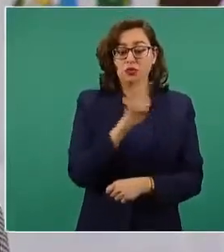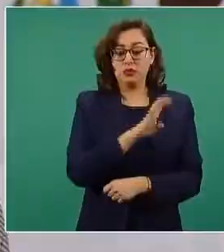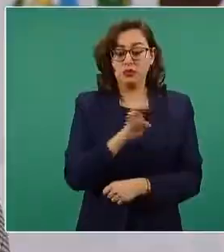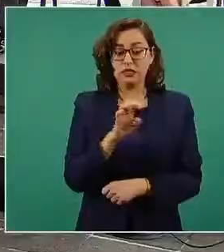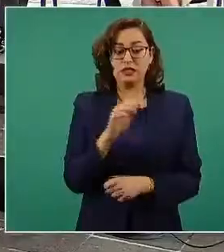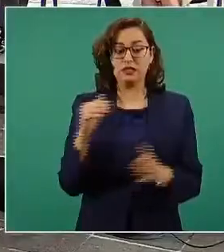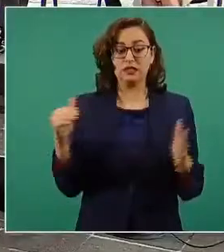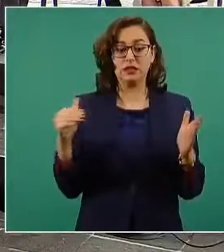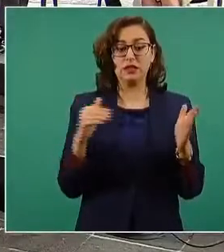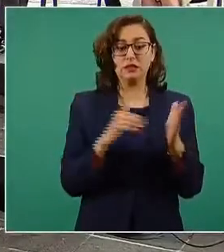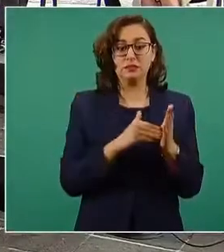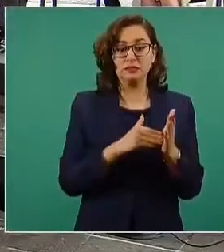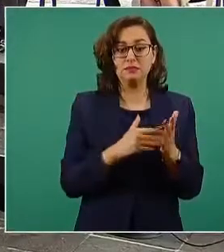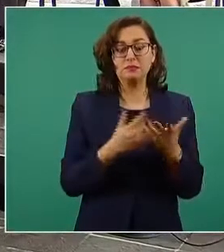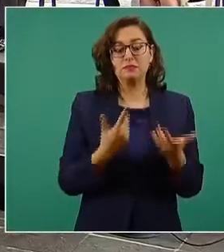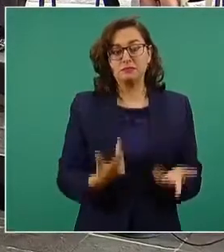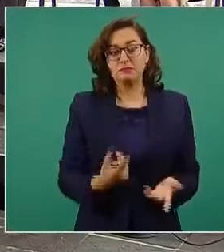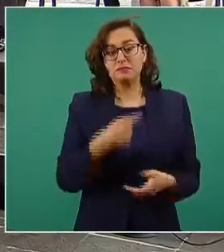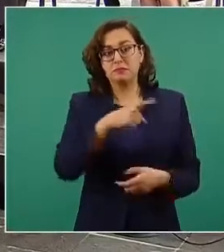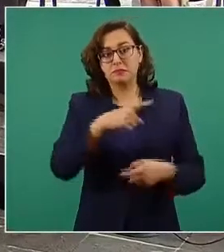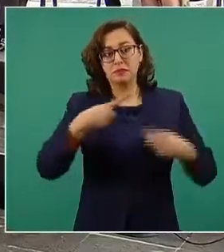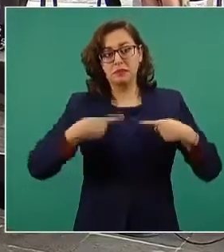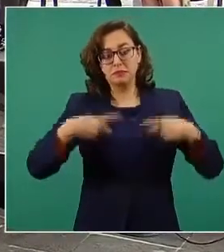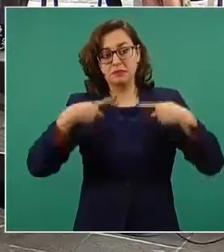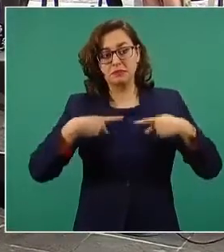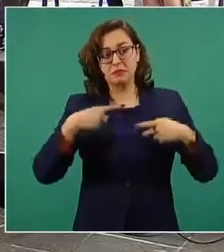un presidente en Brasil